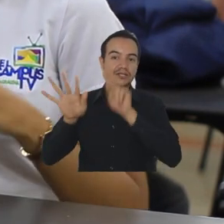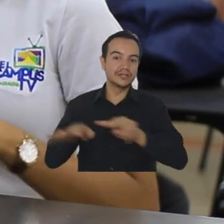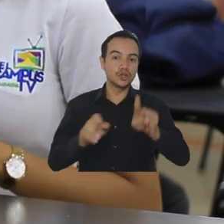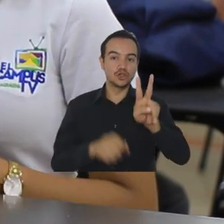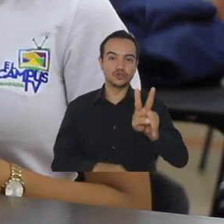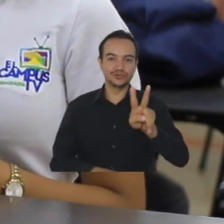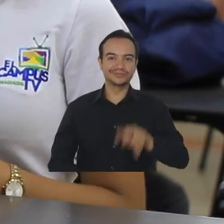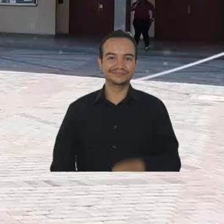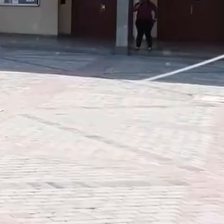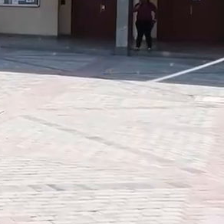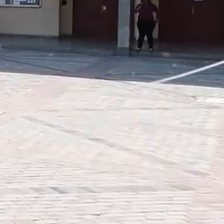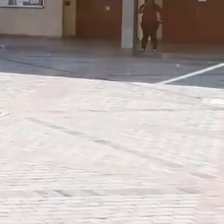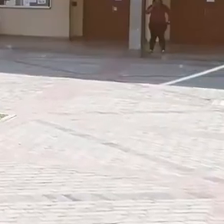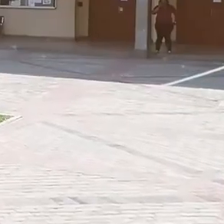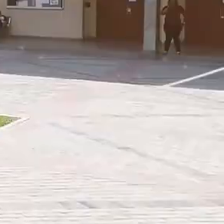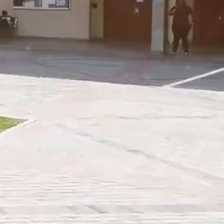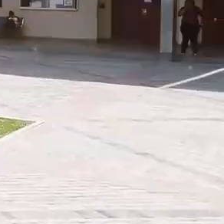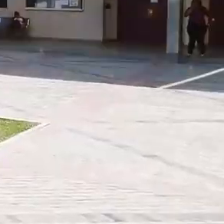Ya regresamos.